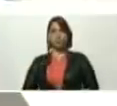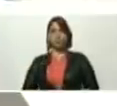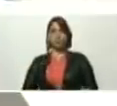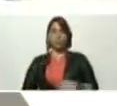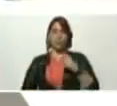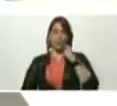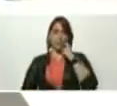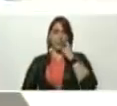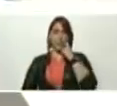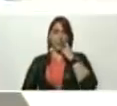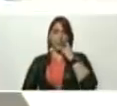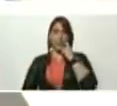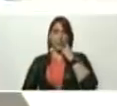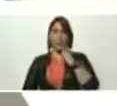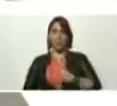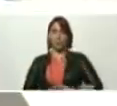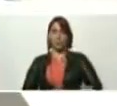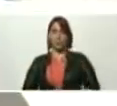en este sentido,